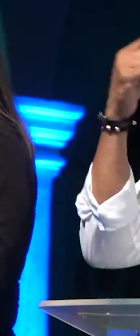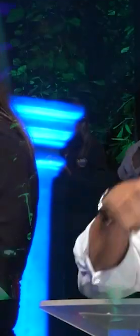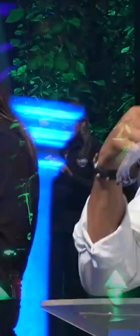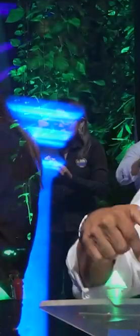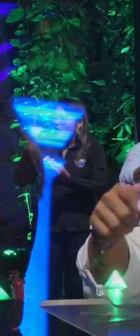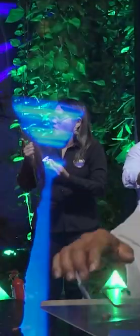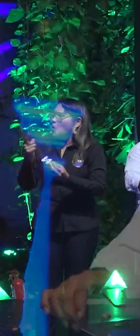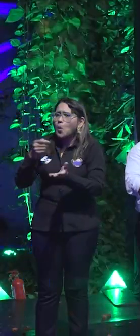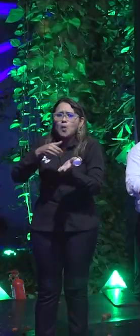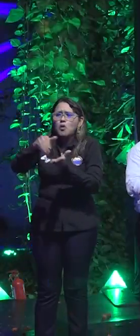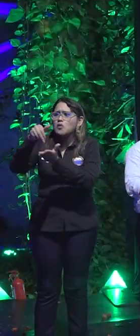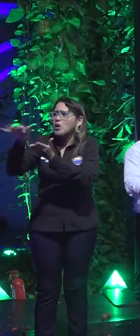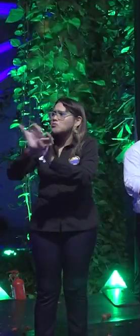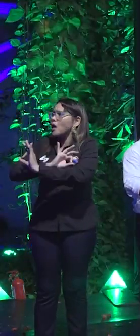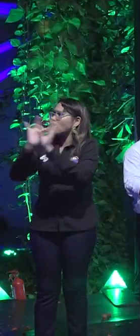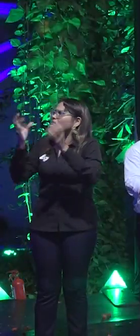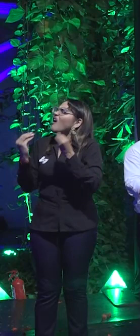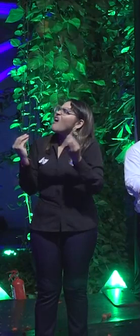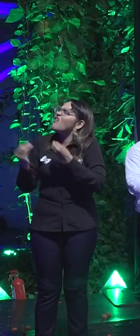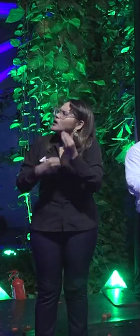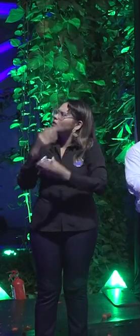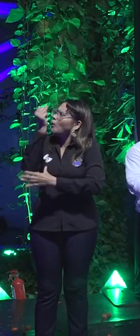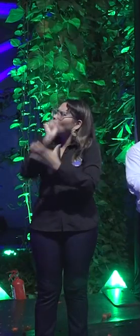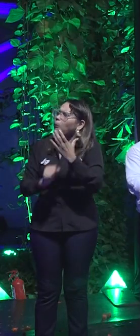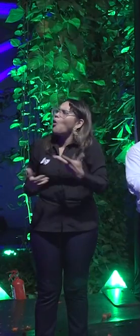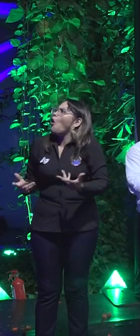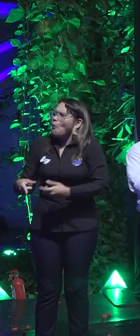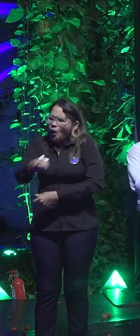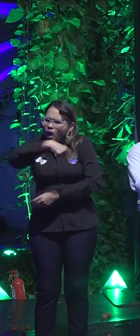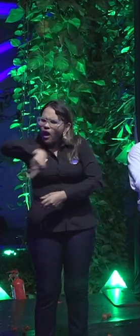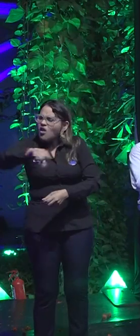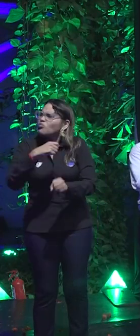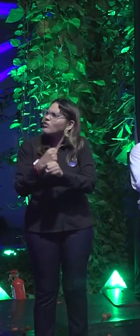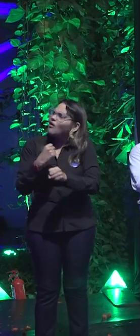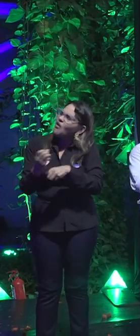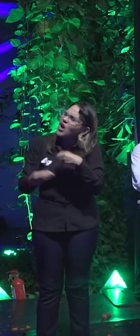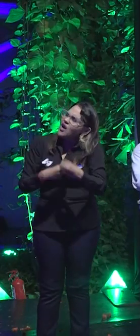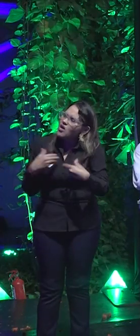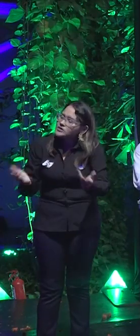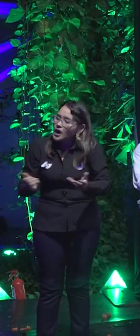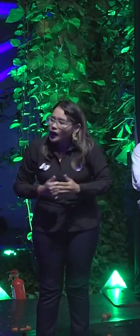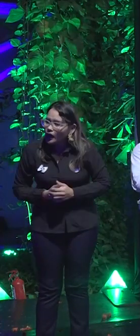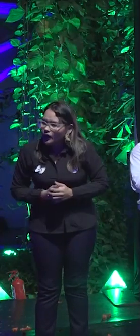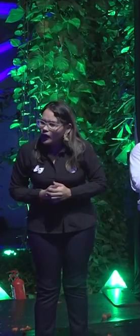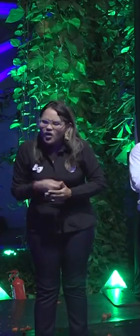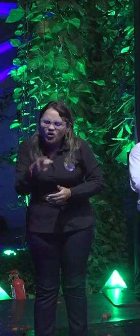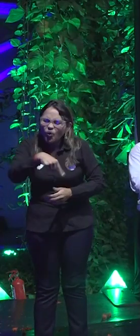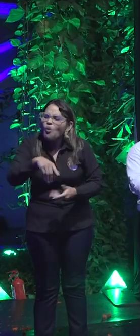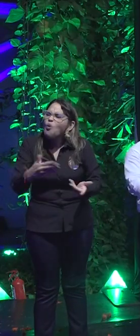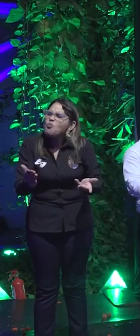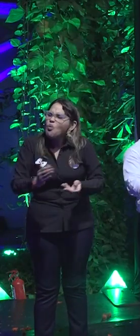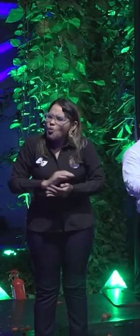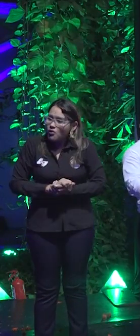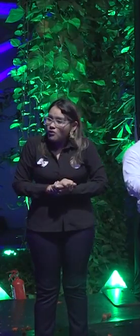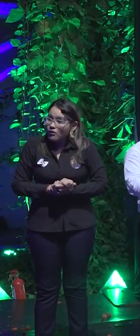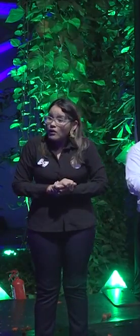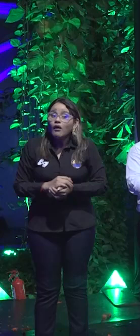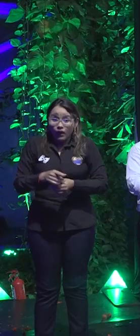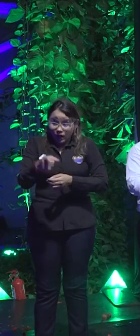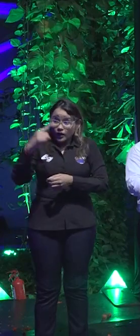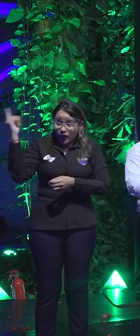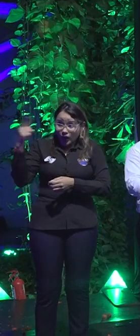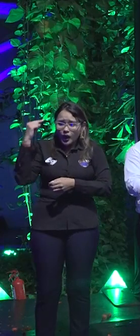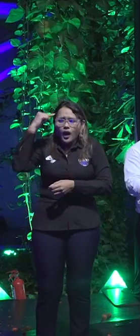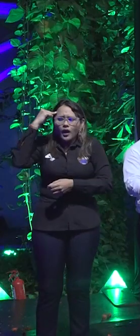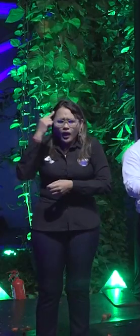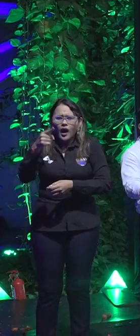años, cuando se vayan las que están aquí, esa capa de clase media de un empleo de calidad, ¿quién la va a absorber? Y aquí nadie está pensando ni